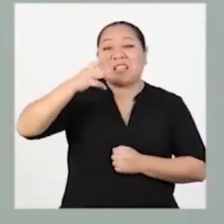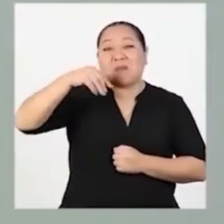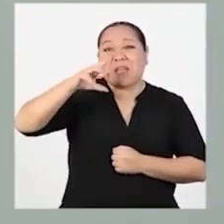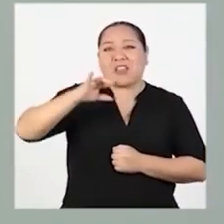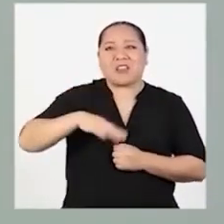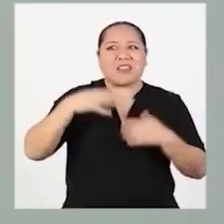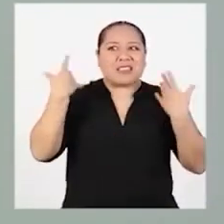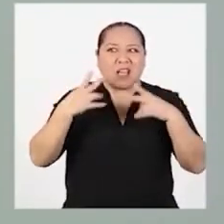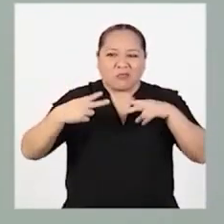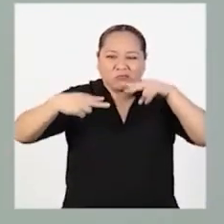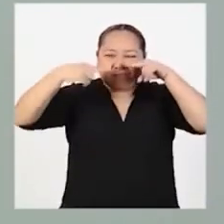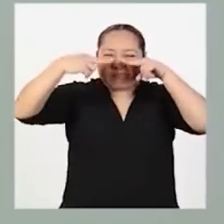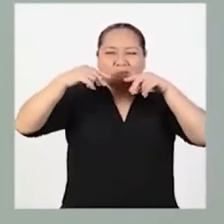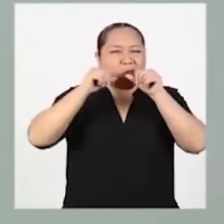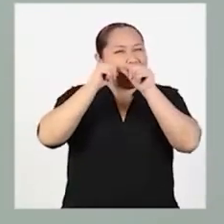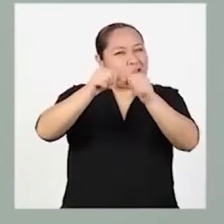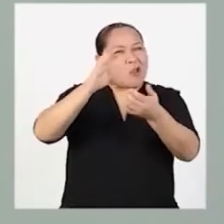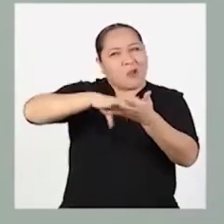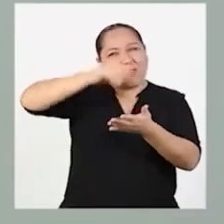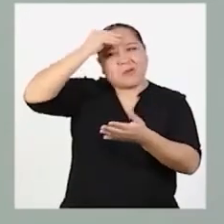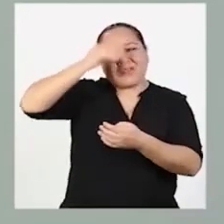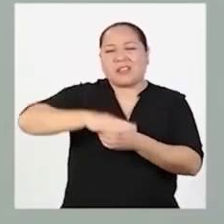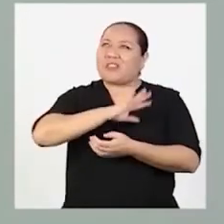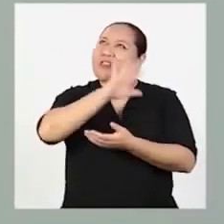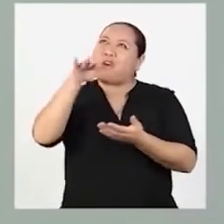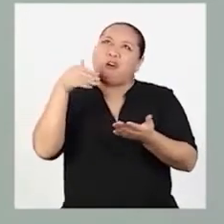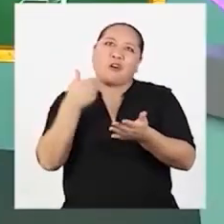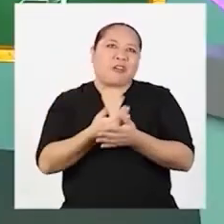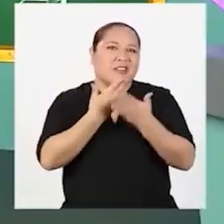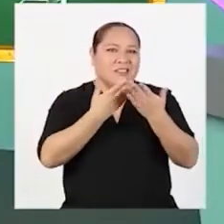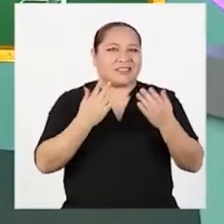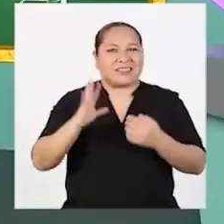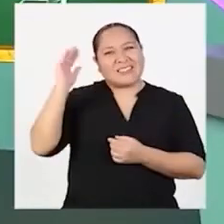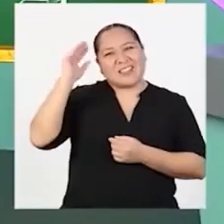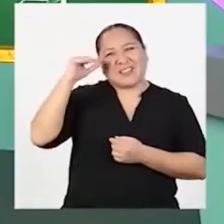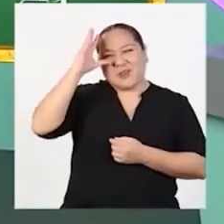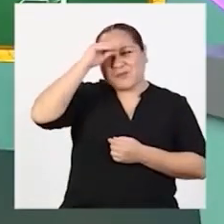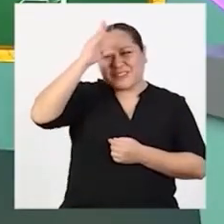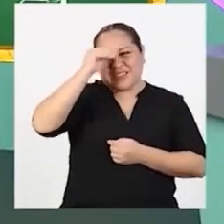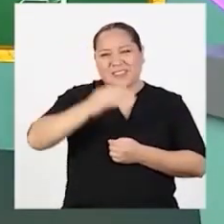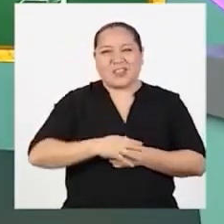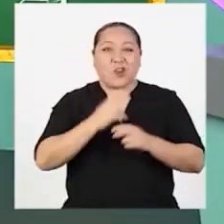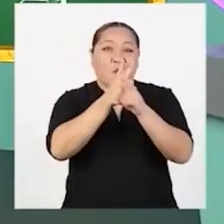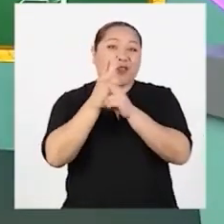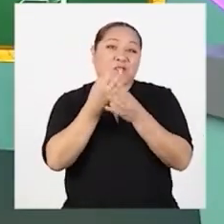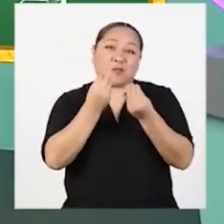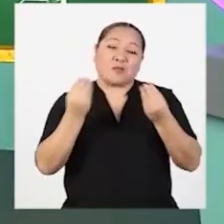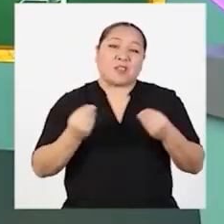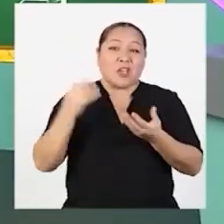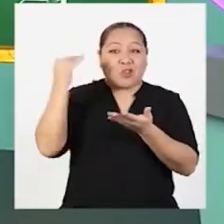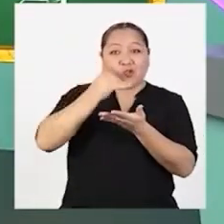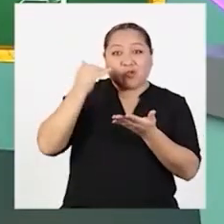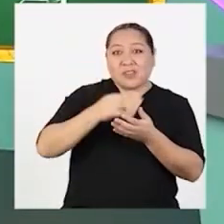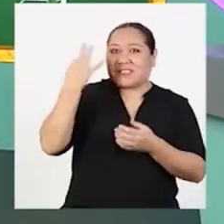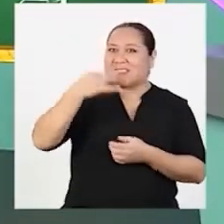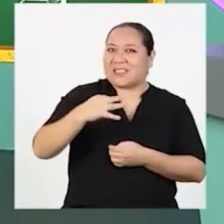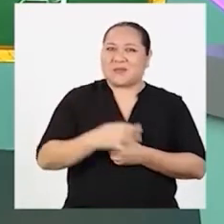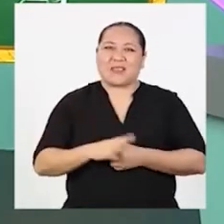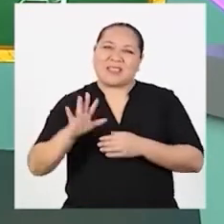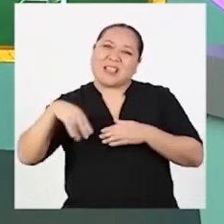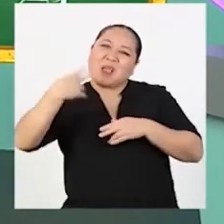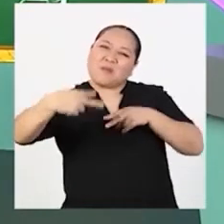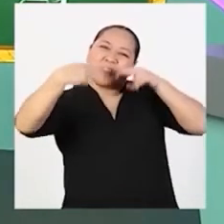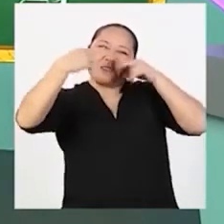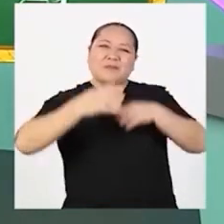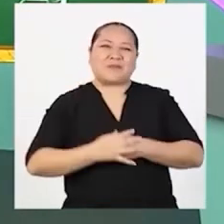Y ya nos estaremos viendo para seguir aprendiendo de todo. Chao, chao, chicas y chicos. Cuídense mucho y a estudiar siempre. ¡Hasta